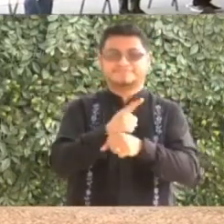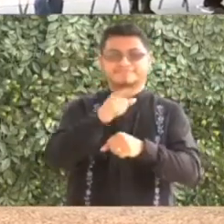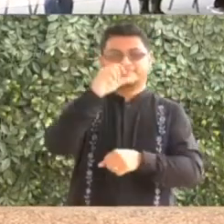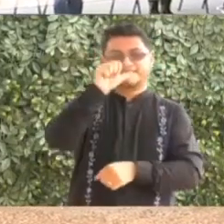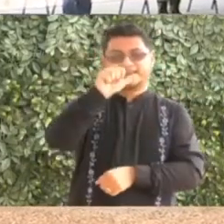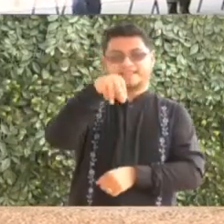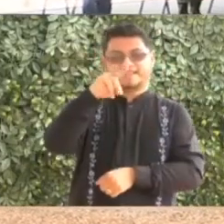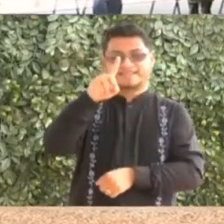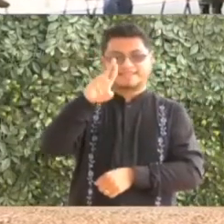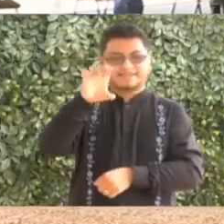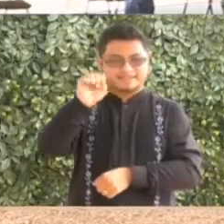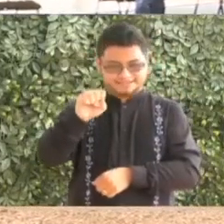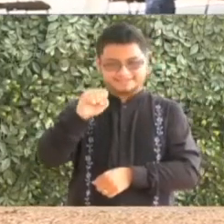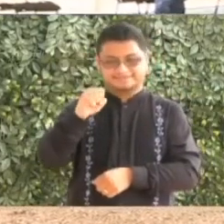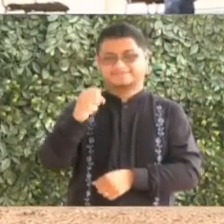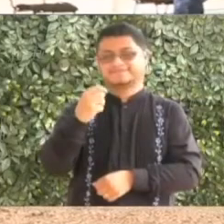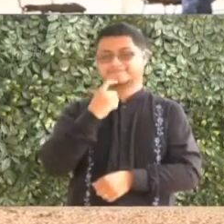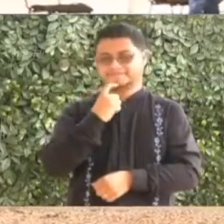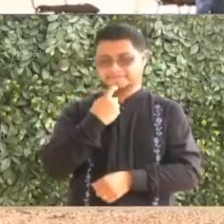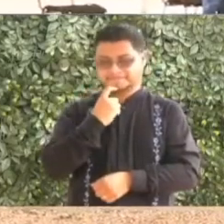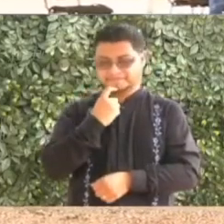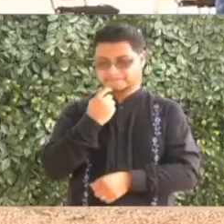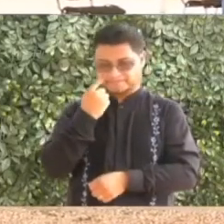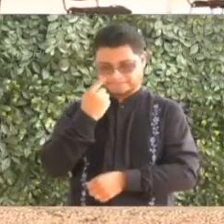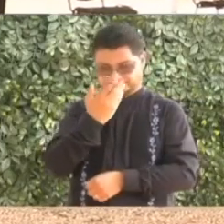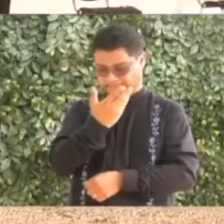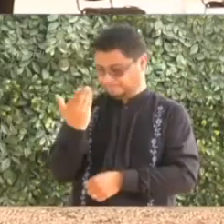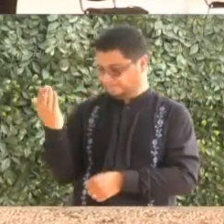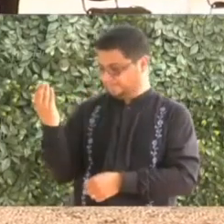Andrés Manuel López Obrador.